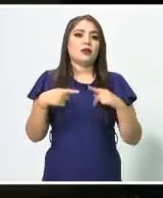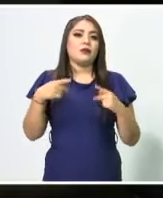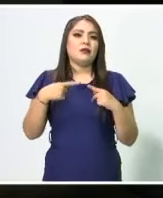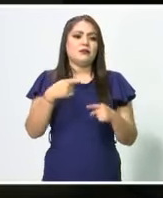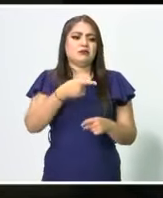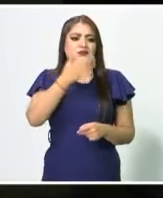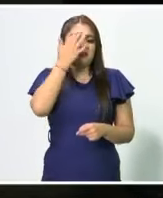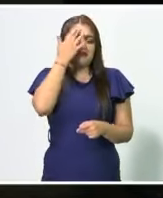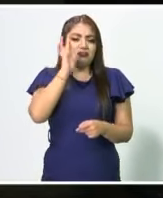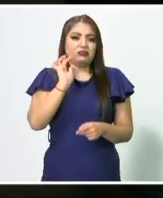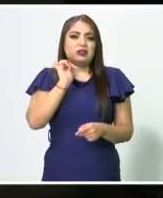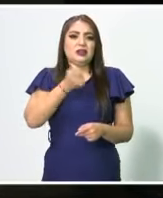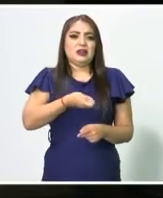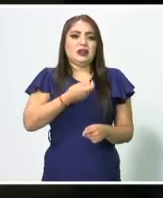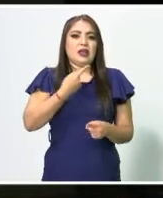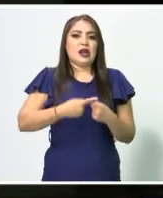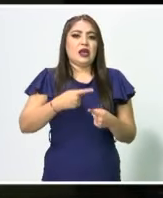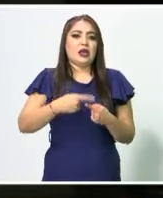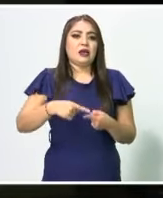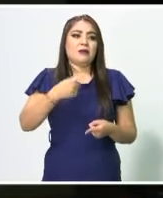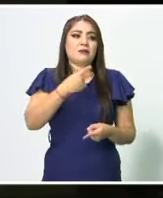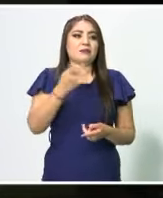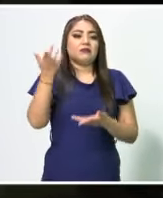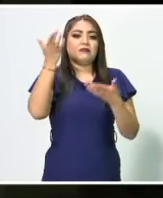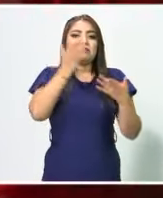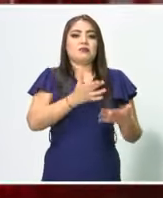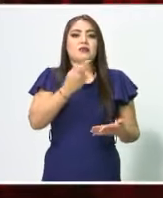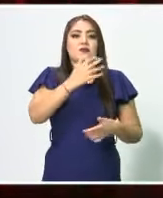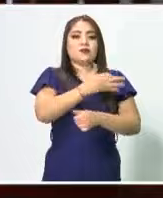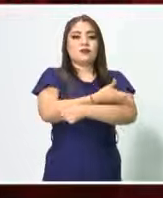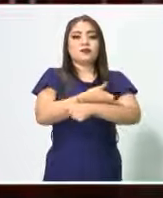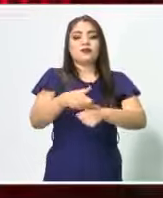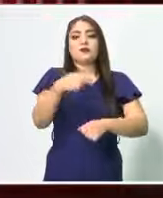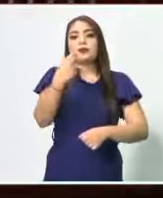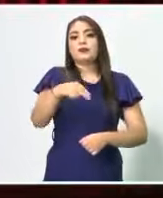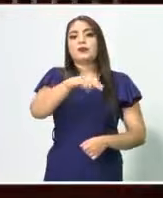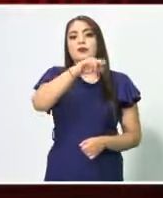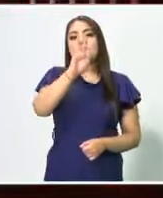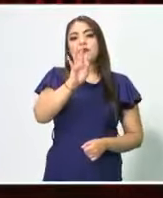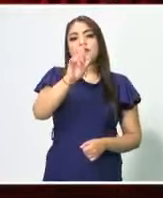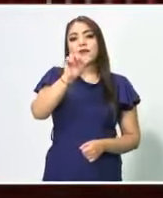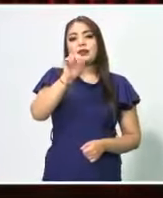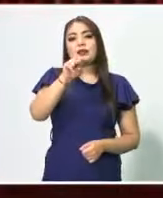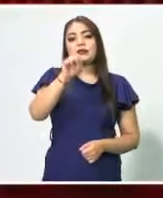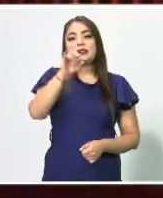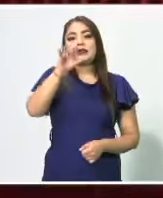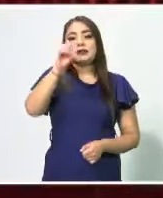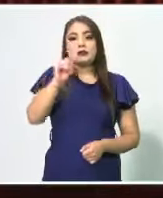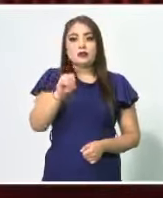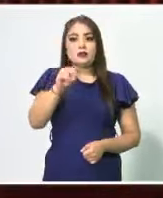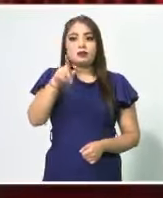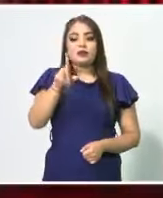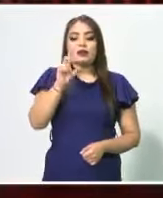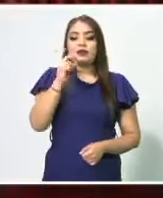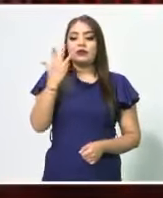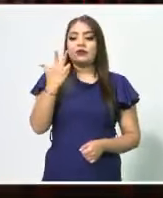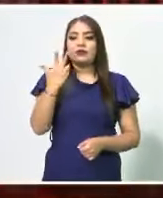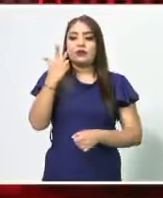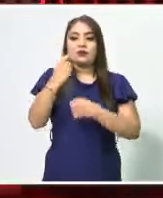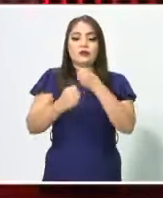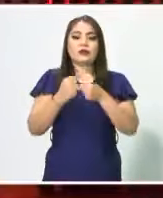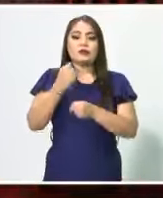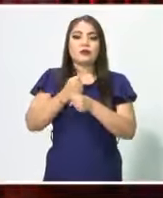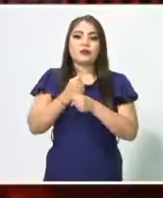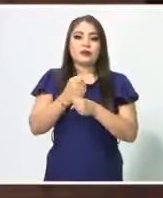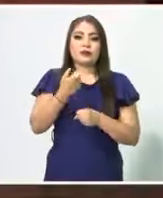de desconocido, pero arribaron sus familiares. Ellos lo identificaron como Francisco Javier N., de 38 años. Presuntamente también lo